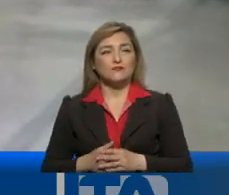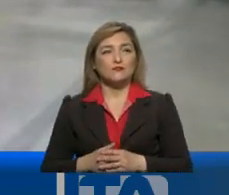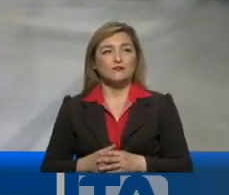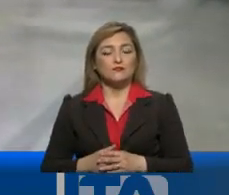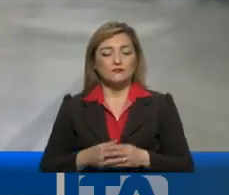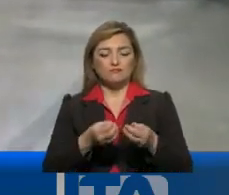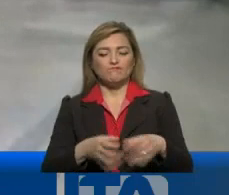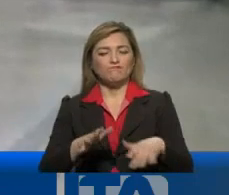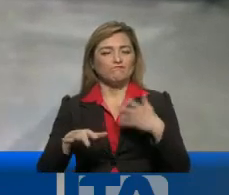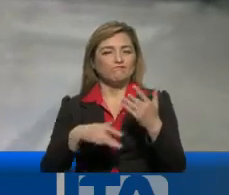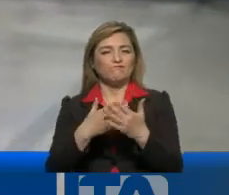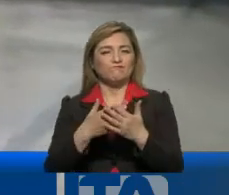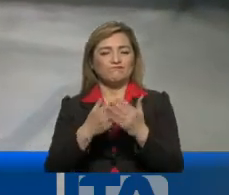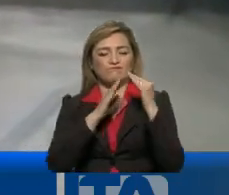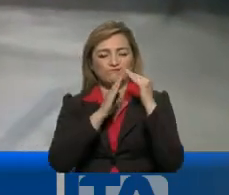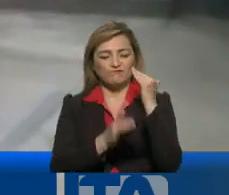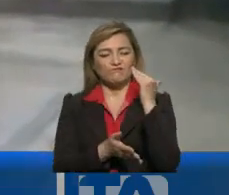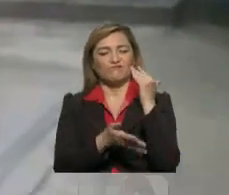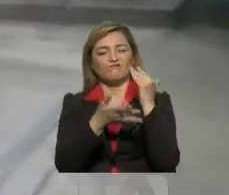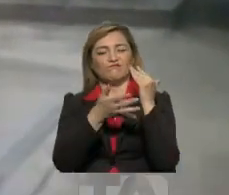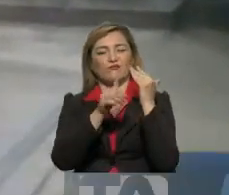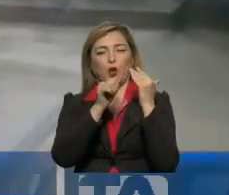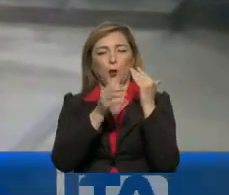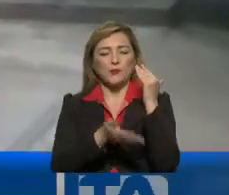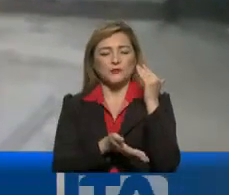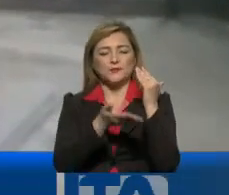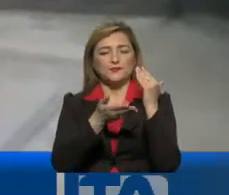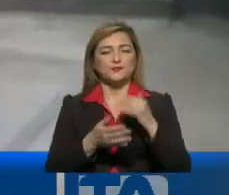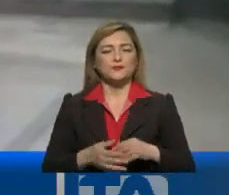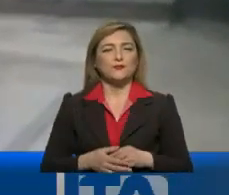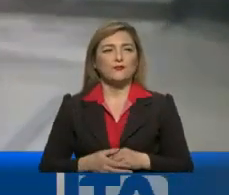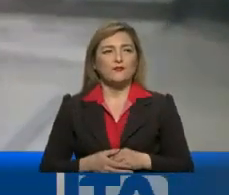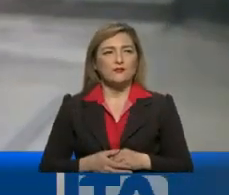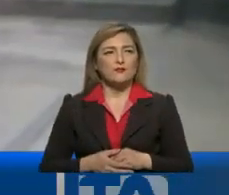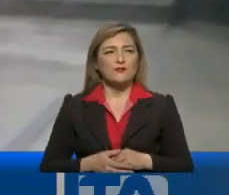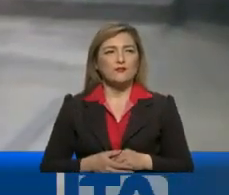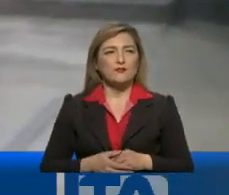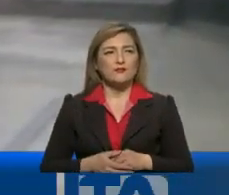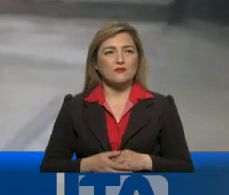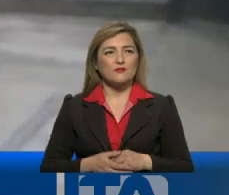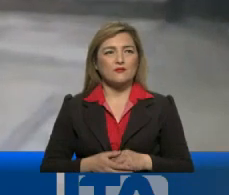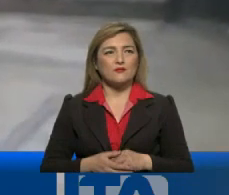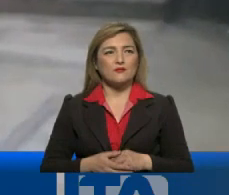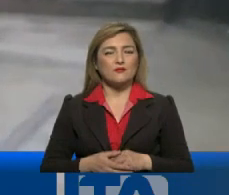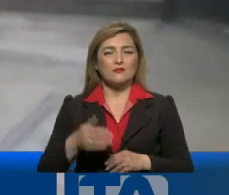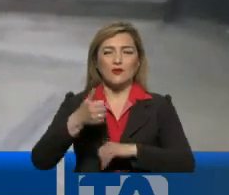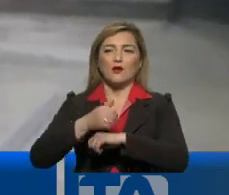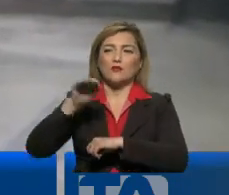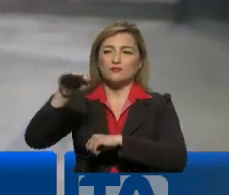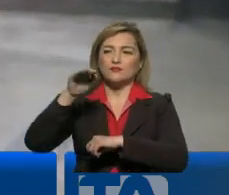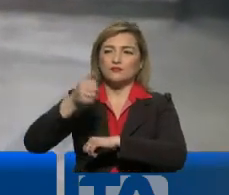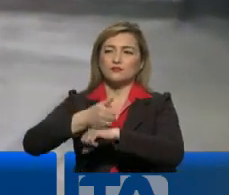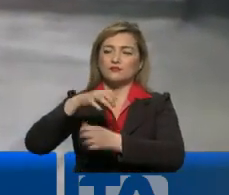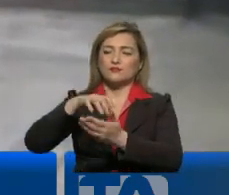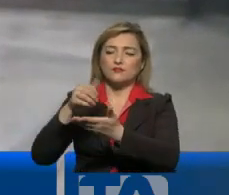todo, hay gente que ha quedado en la calle, sin embargo seguimos esperando la ayuda de las autoridades provinciales